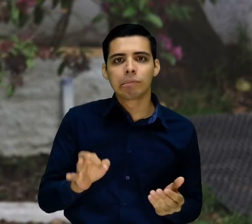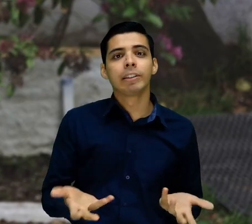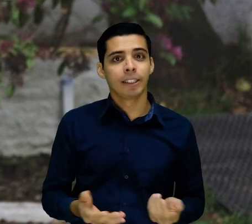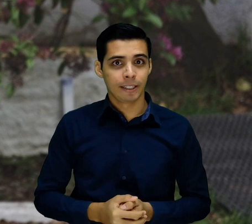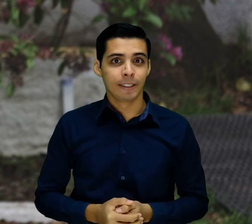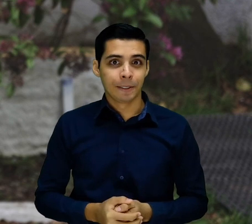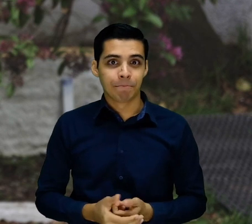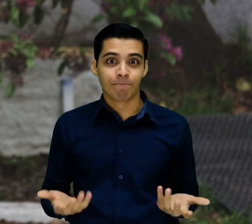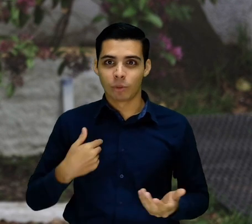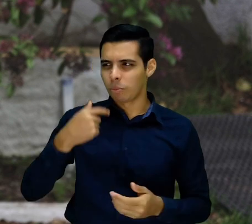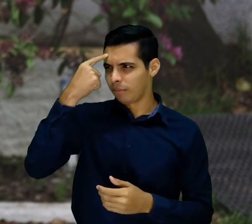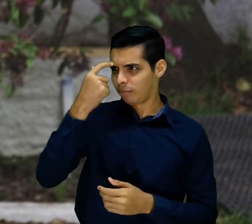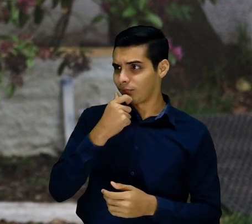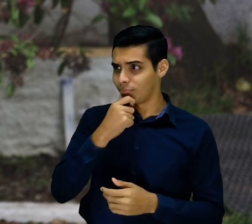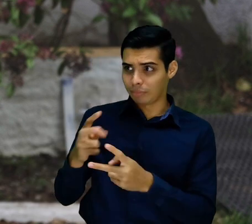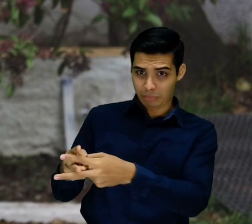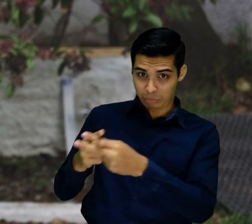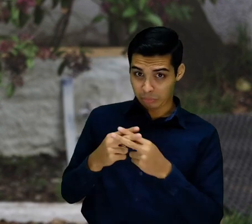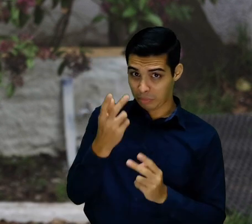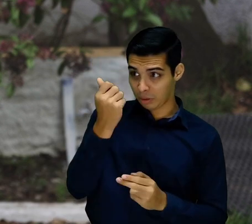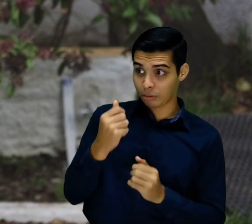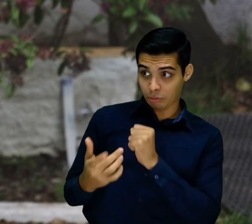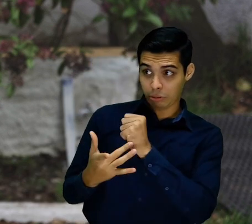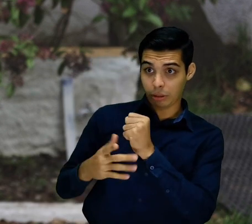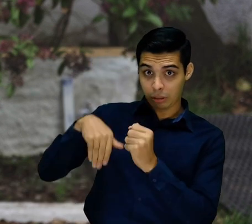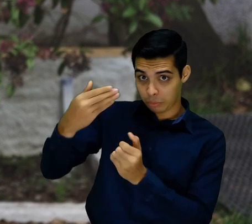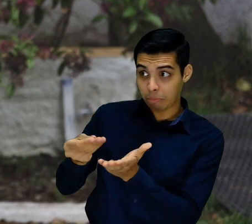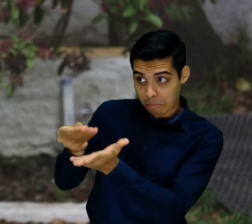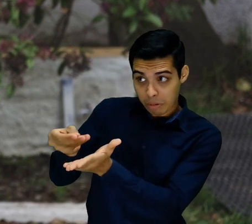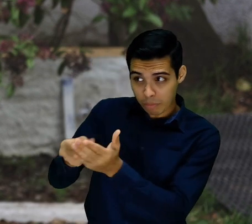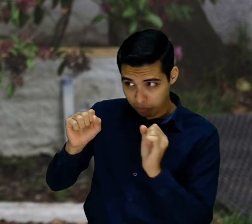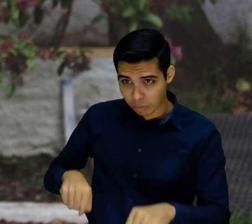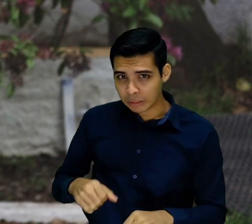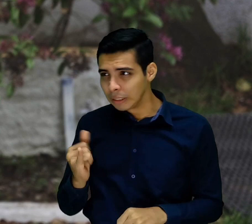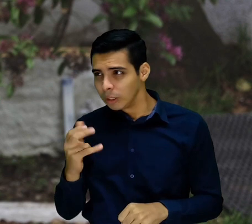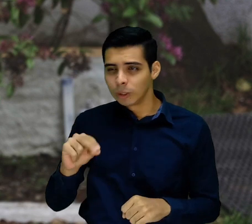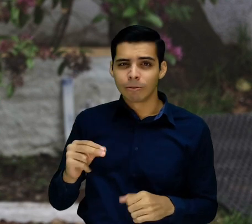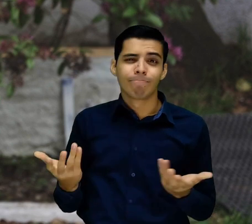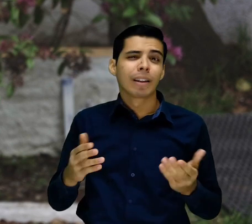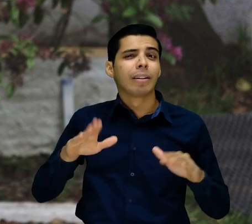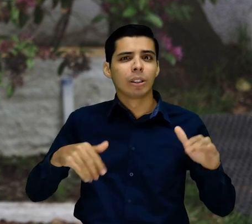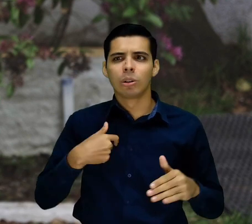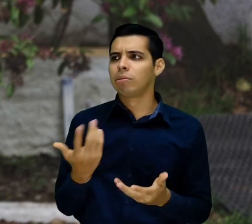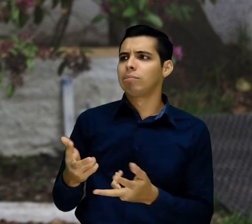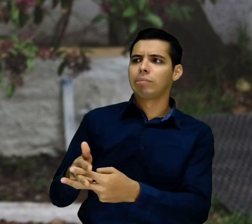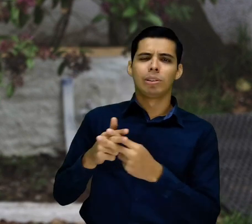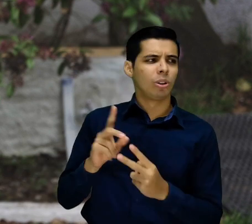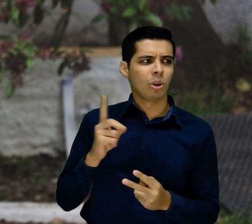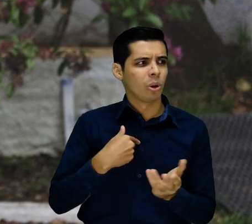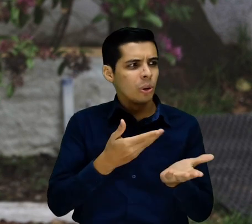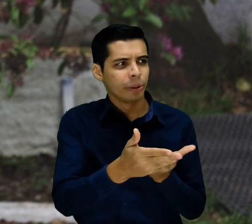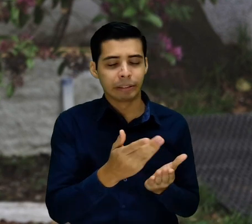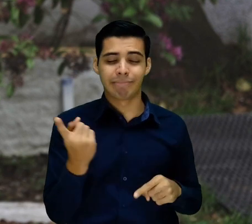cuando tenemos que evaluar nuestra capacidad de endeudamiento, que en diferentes ocasiones nos puede llevar a abstenernos de adquirir nuevos